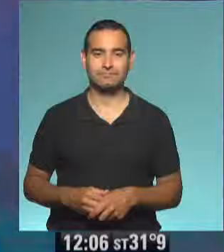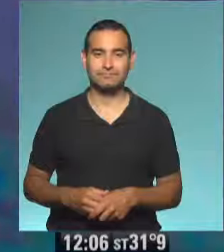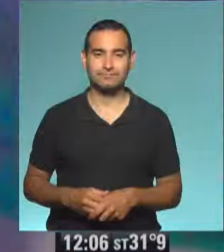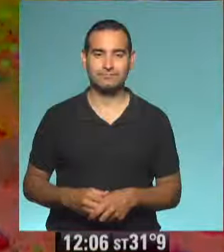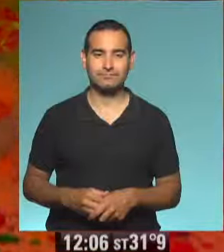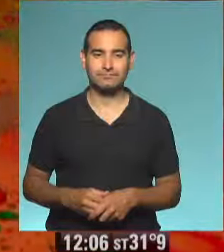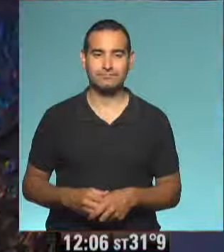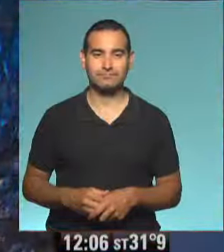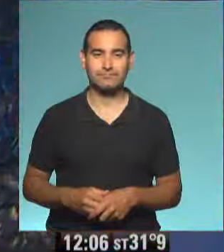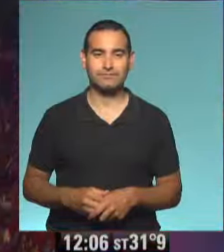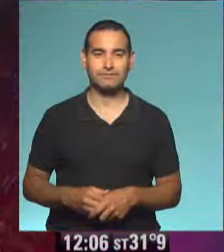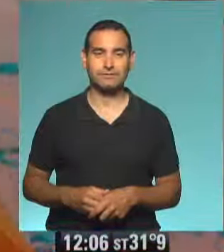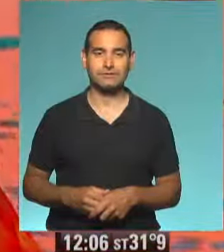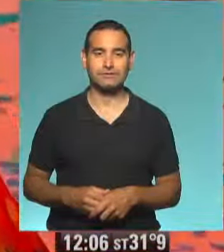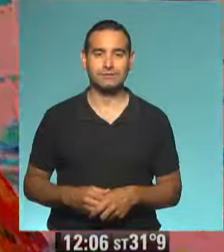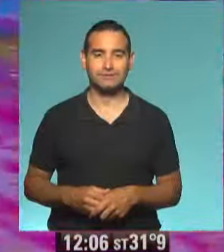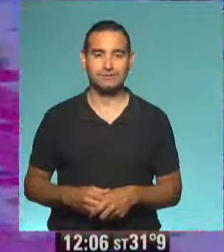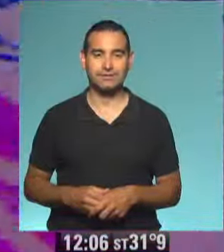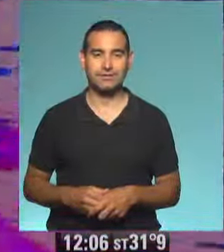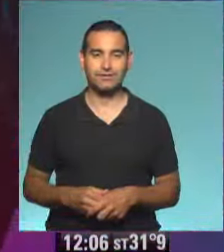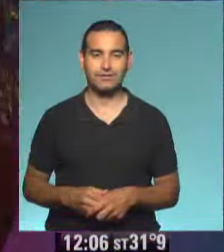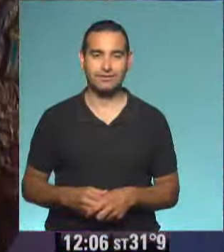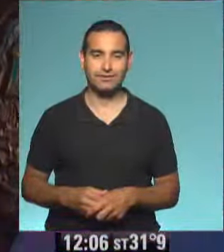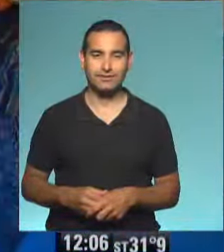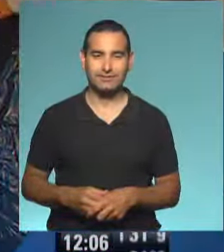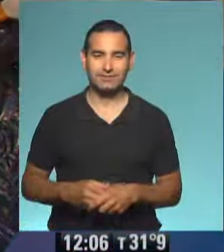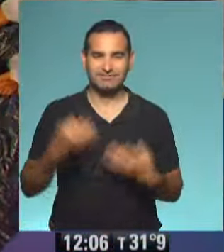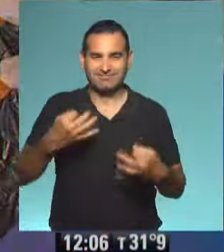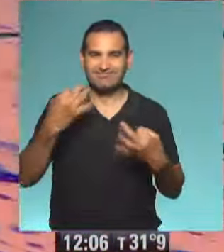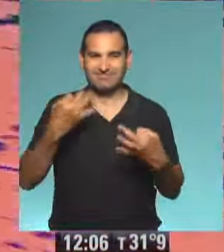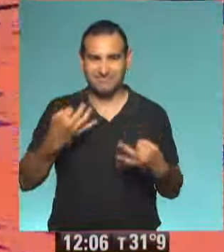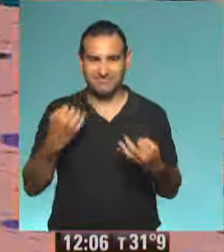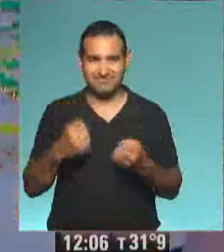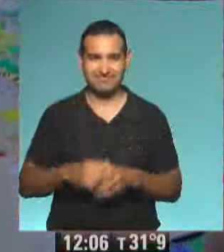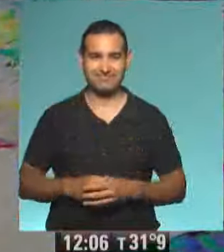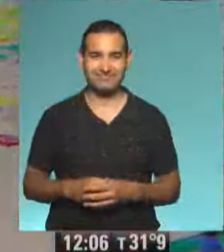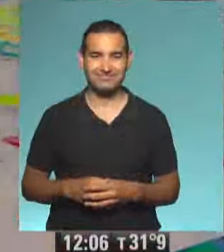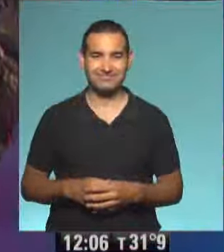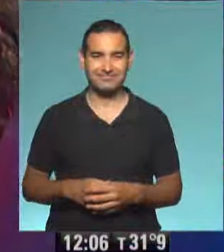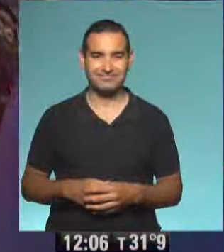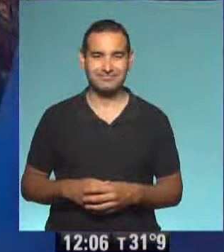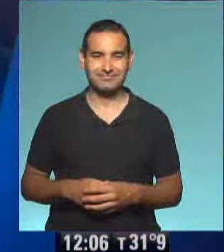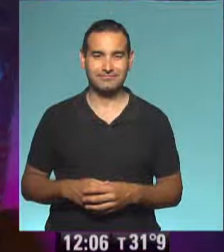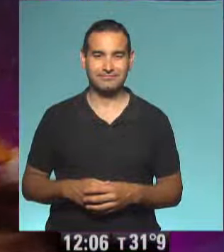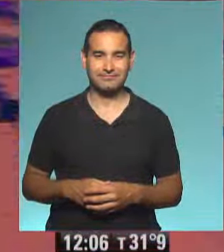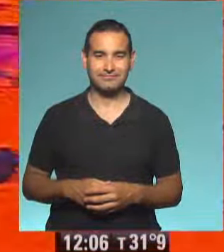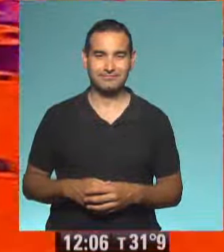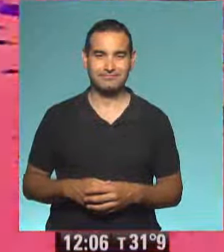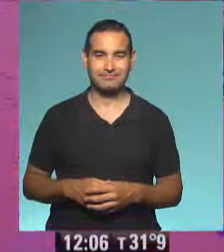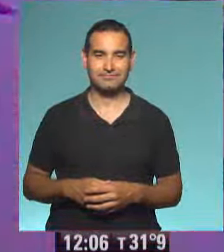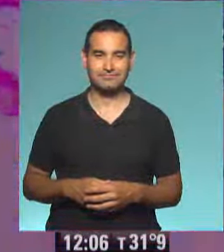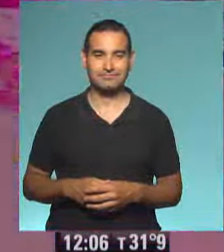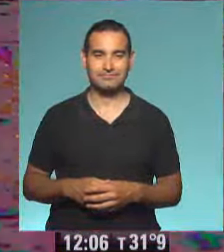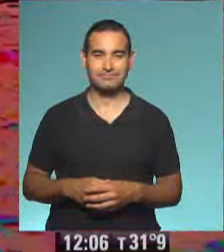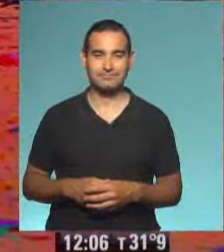¡Sí! ¡Sí! ¡Enchastre! ¡Enchastre claro, pan! ¡Claro, samba! ¿Cómo no decir yuhu? ¡Yuhu!